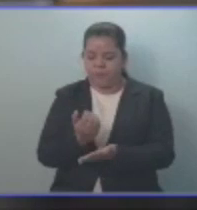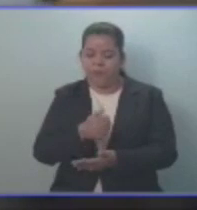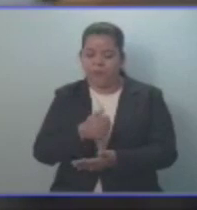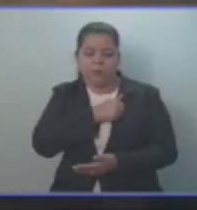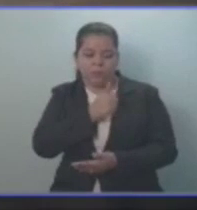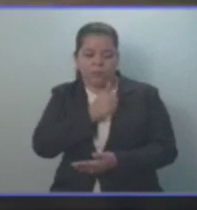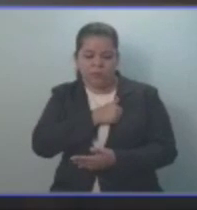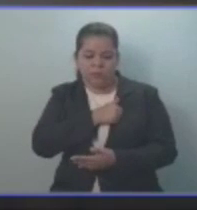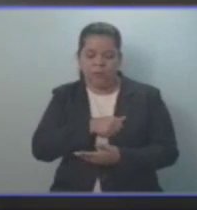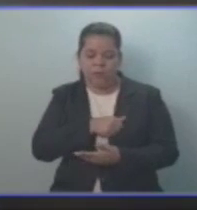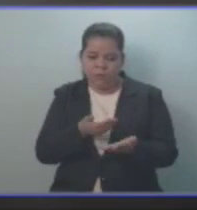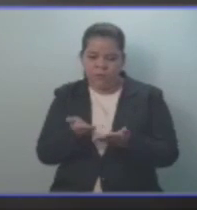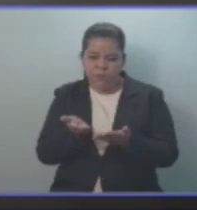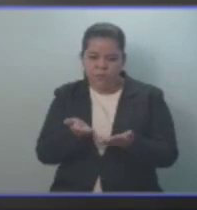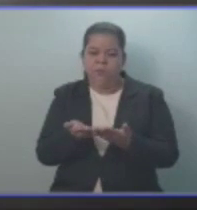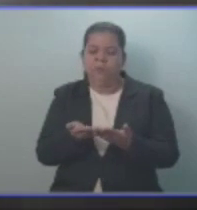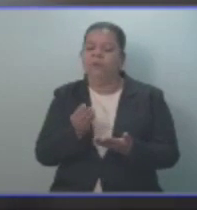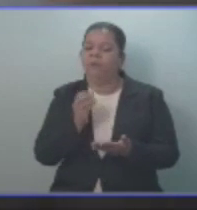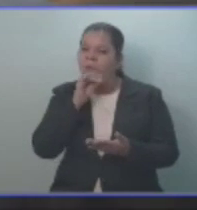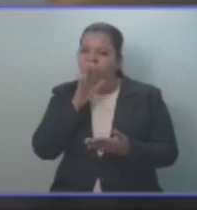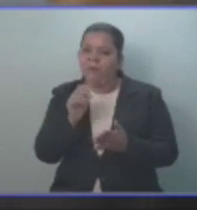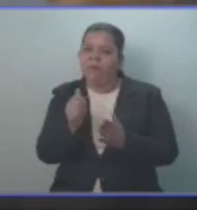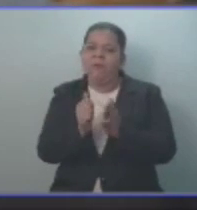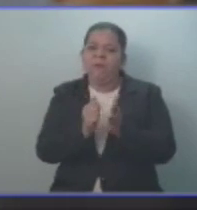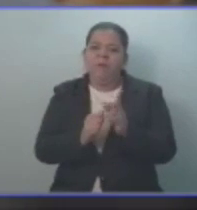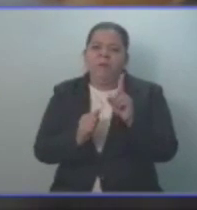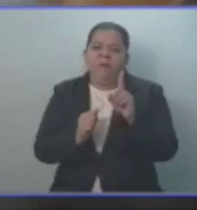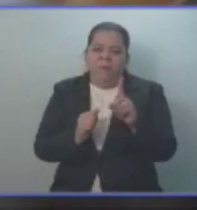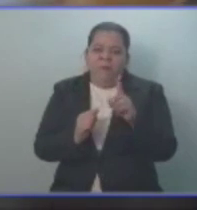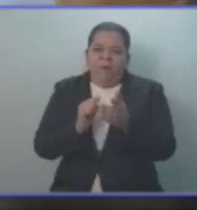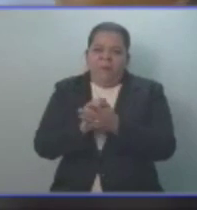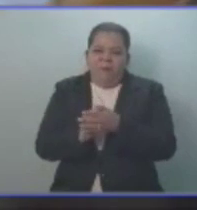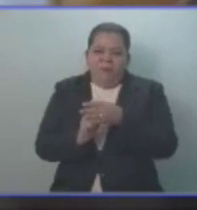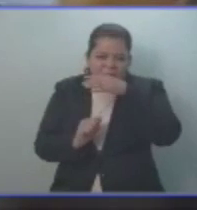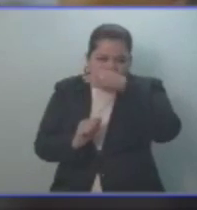encargado del despacho, decreta, artículo 1.